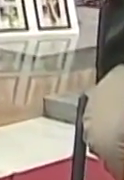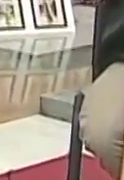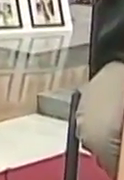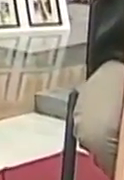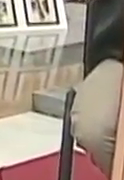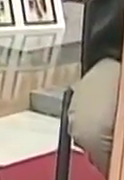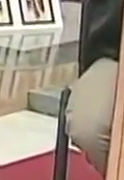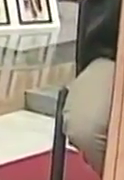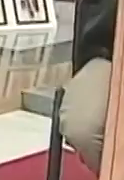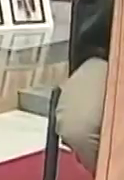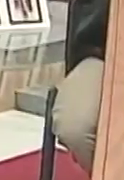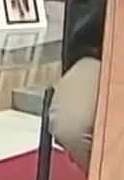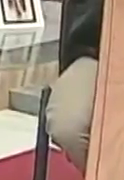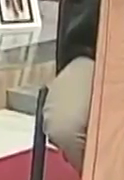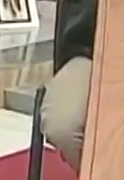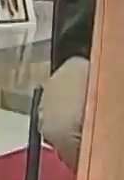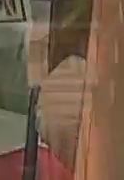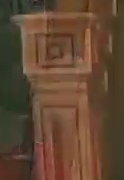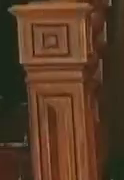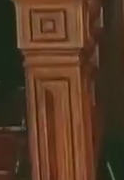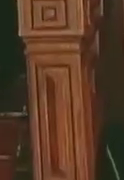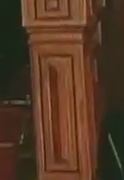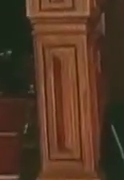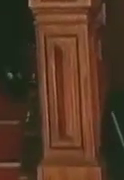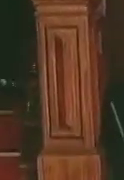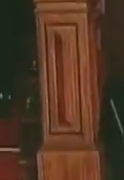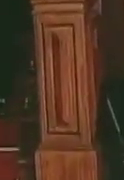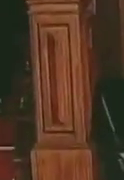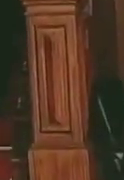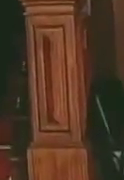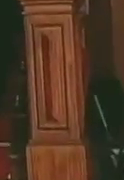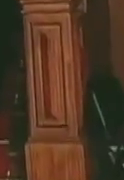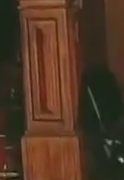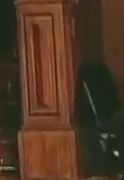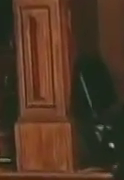constitucional de la República Bolivariana de Venezuela.